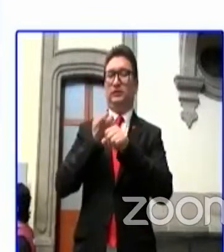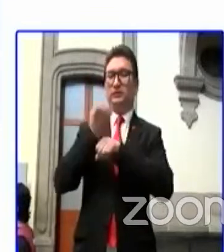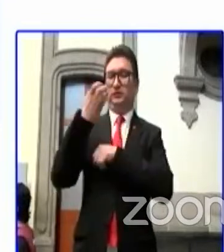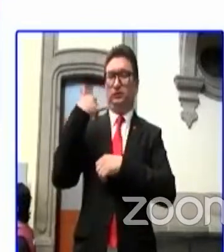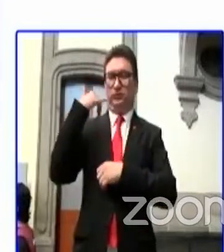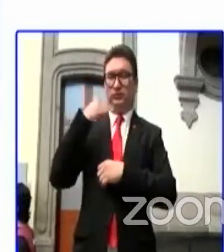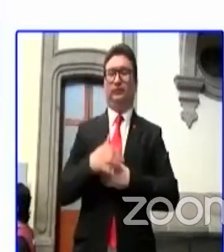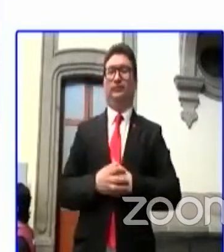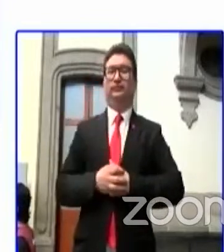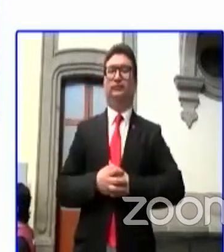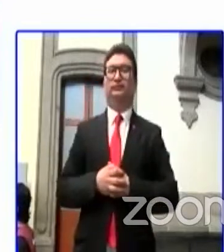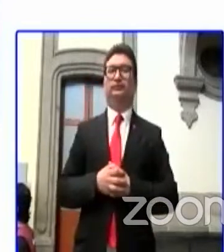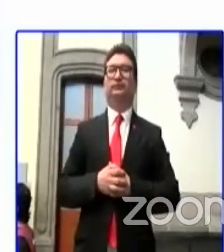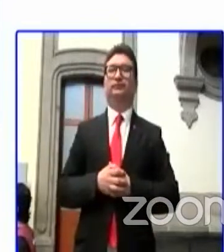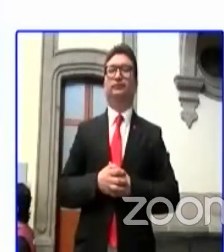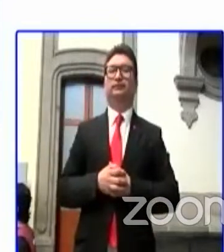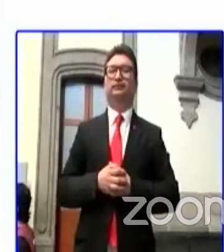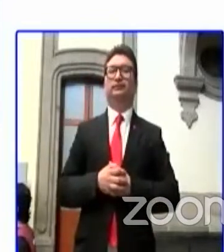Yucatán.